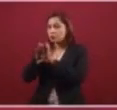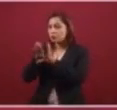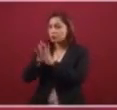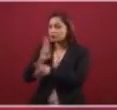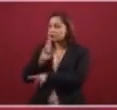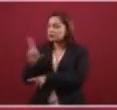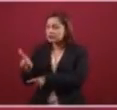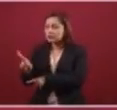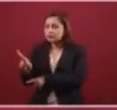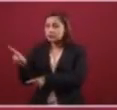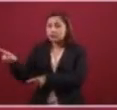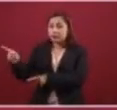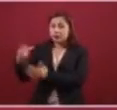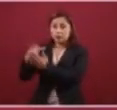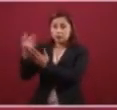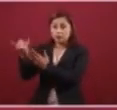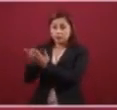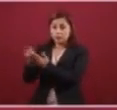el proyecto